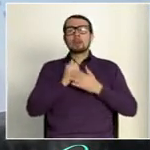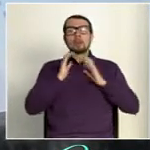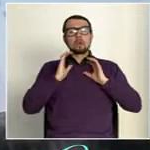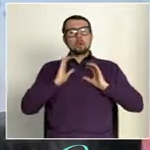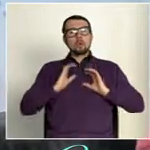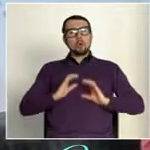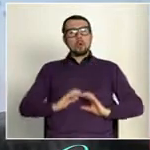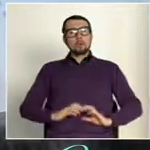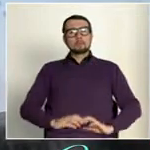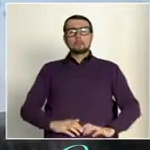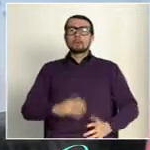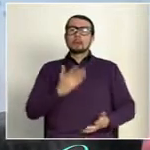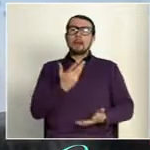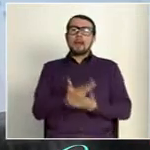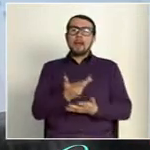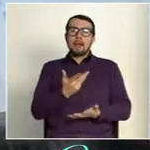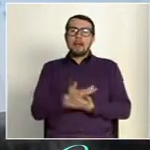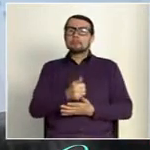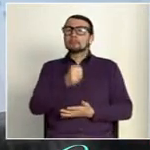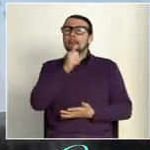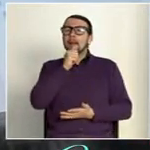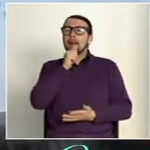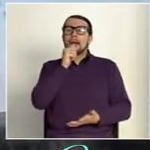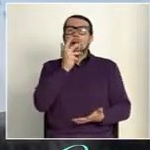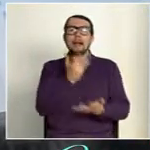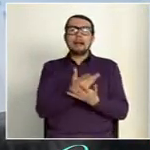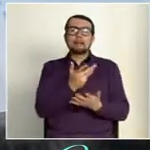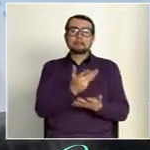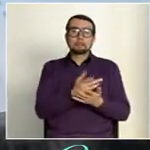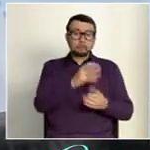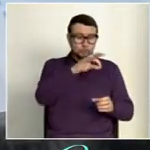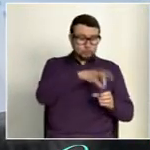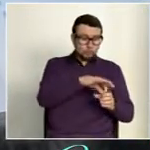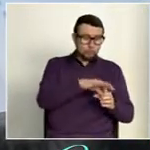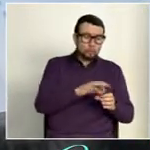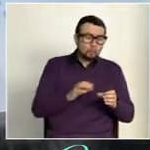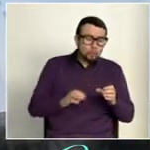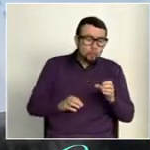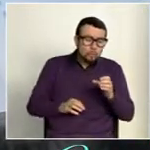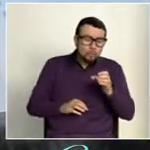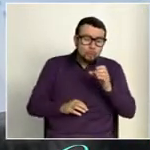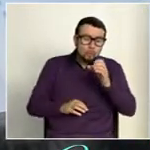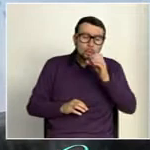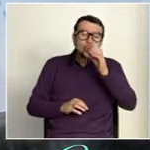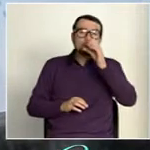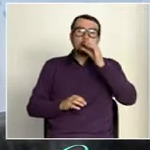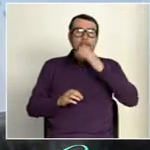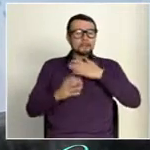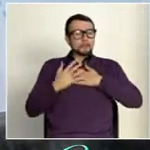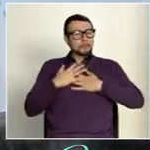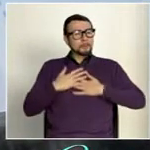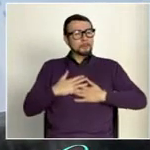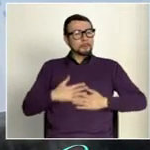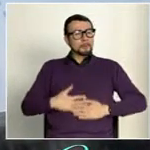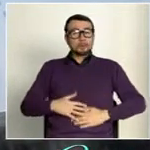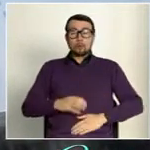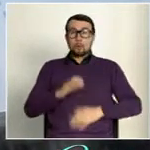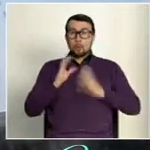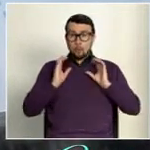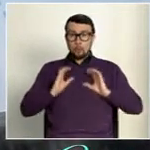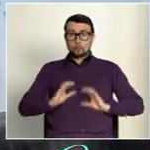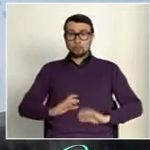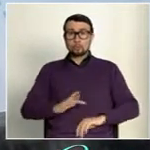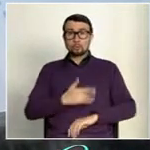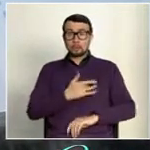eso? Que tomando ese tipo de té, la persona sienta más fresco el cuerpo y también ayuda para el